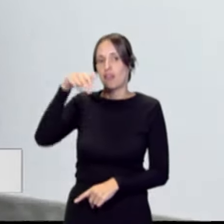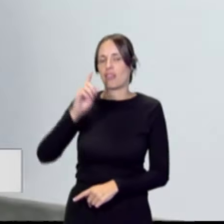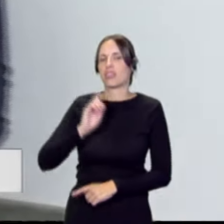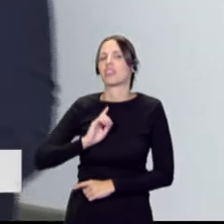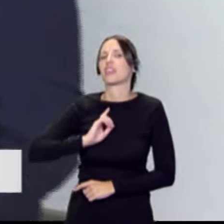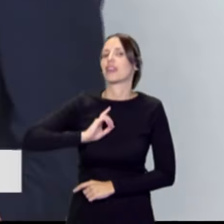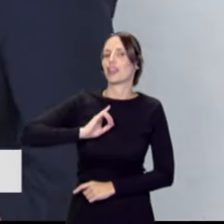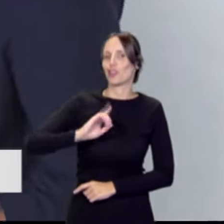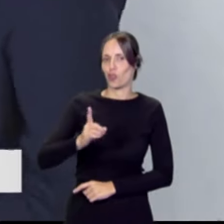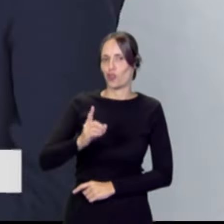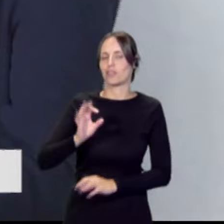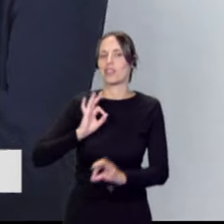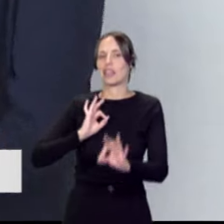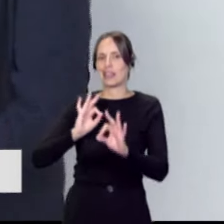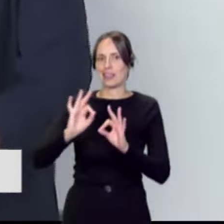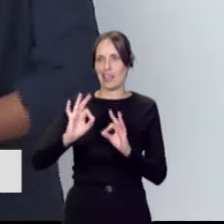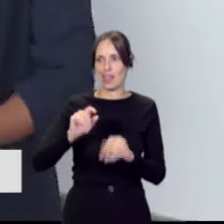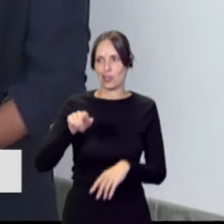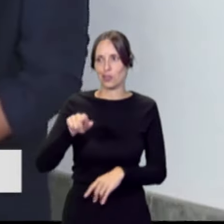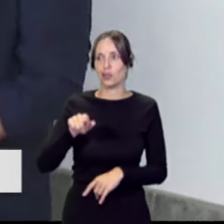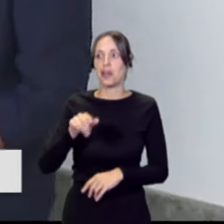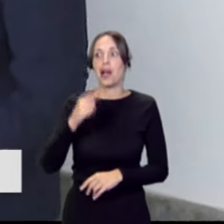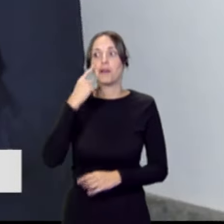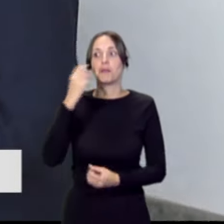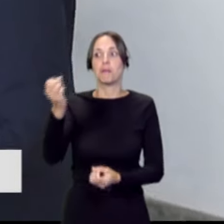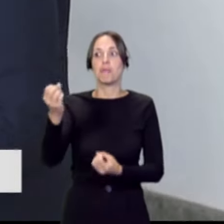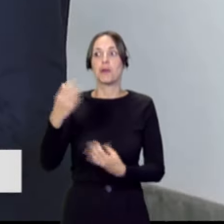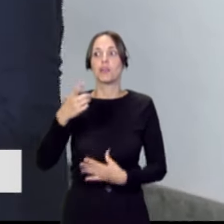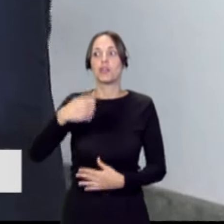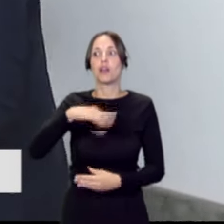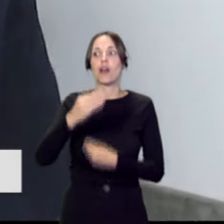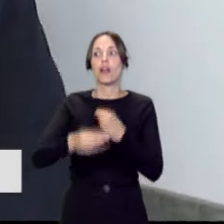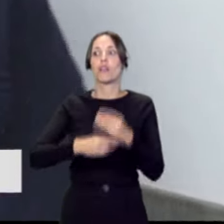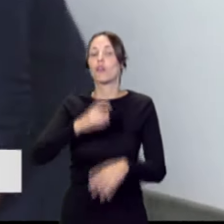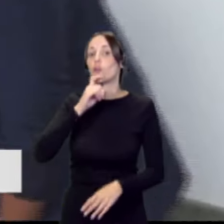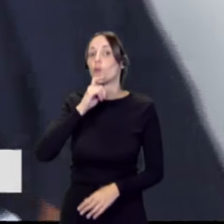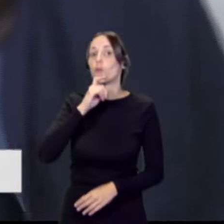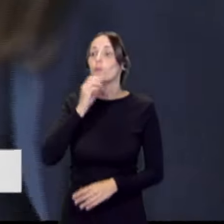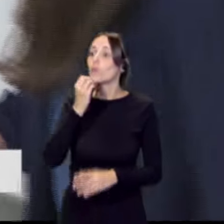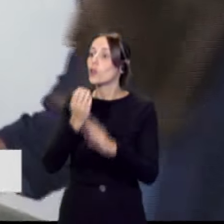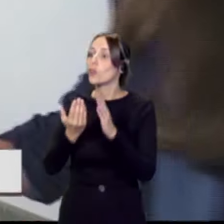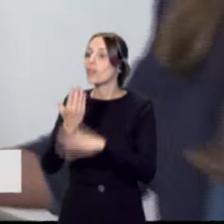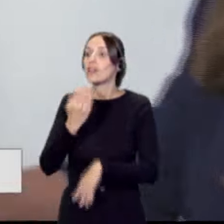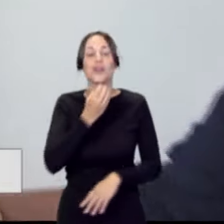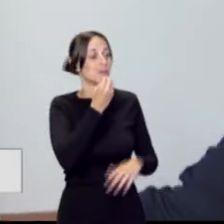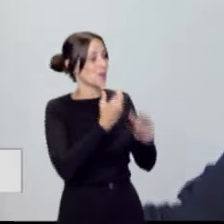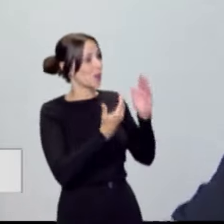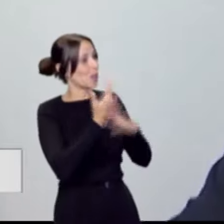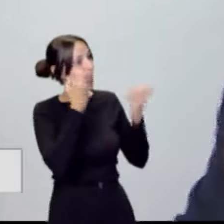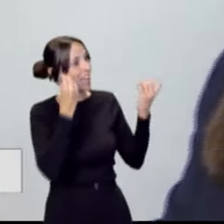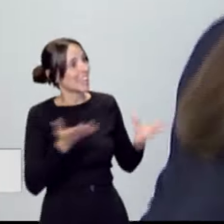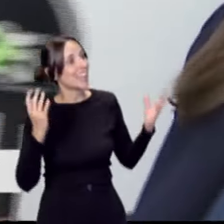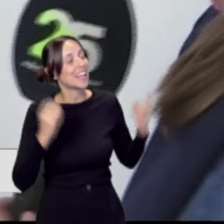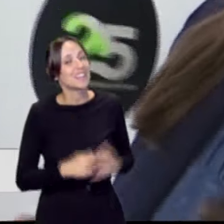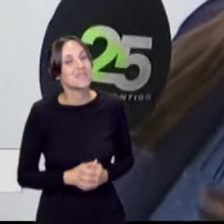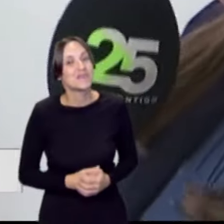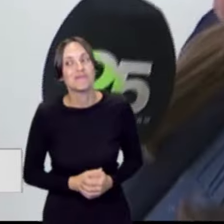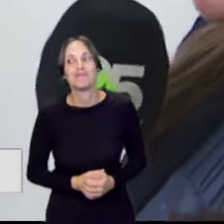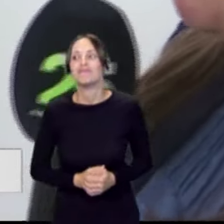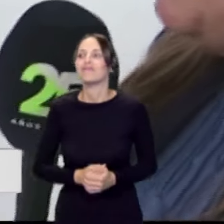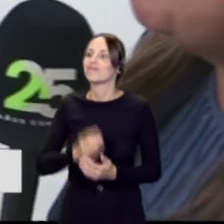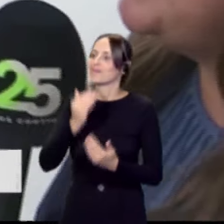director de la obra y que nos va a contar pues cómo lo están llevando. Muy buenos días, Iván. Hola, buenos días, Estefanía. ¿Qué tal? ¿Cómo estás?